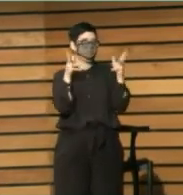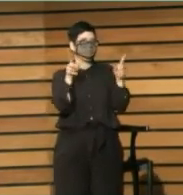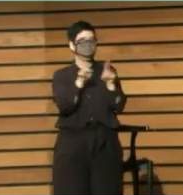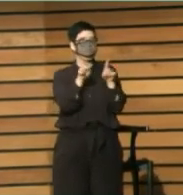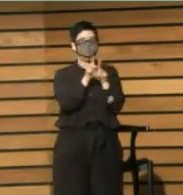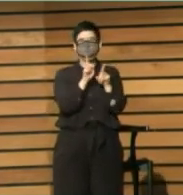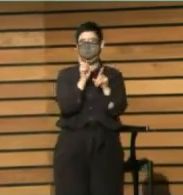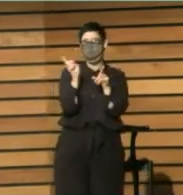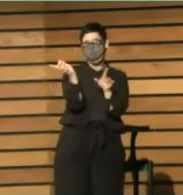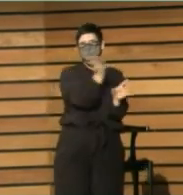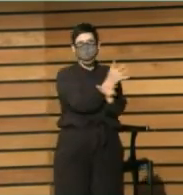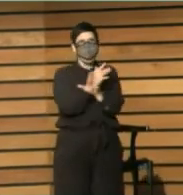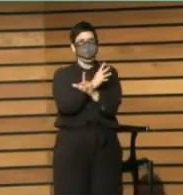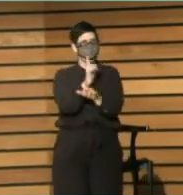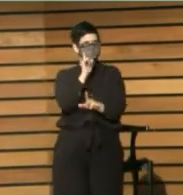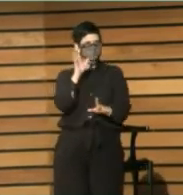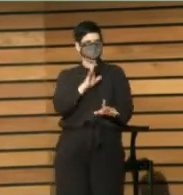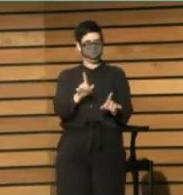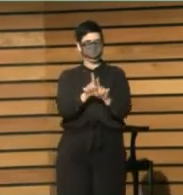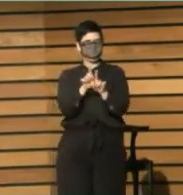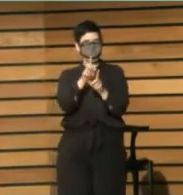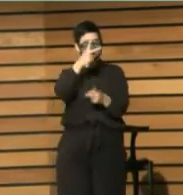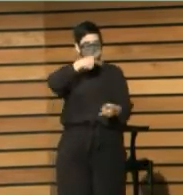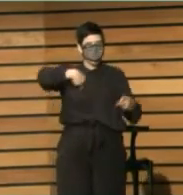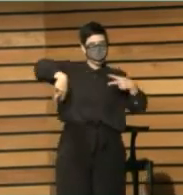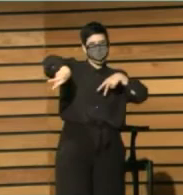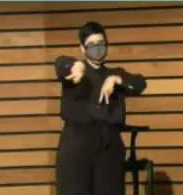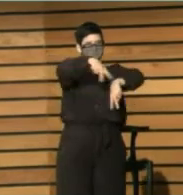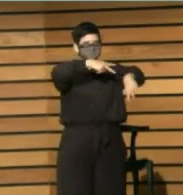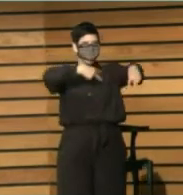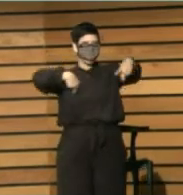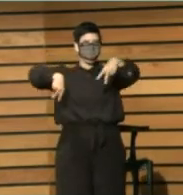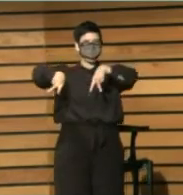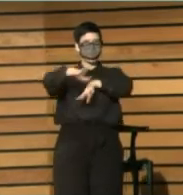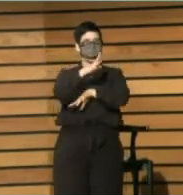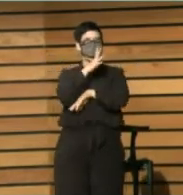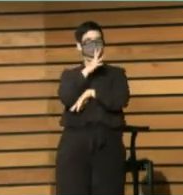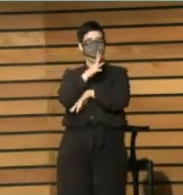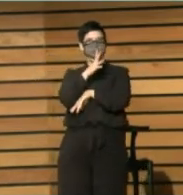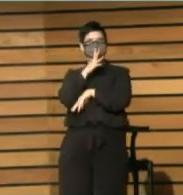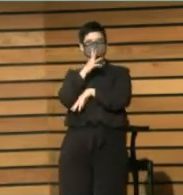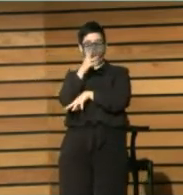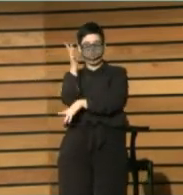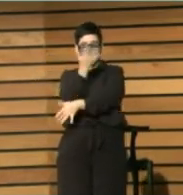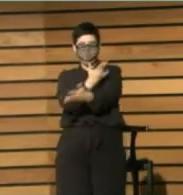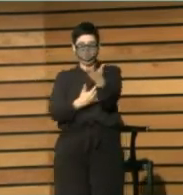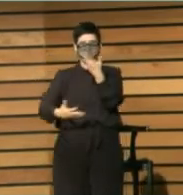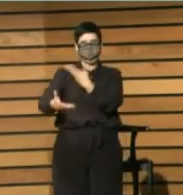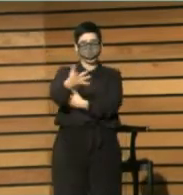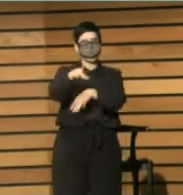parecía un baile, ¿no? Un baile de agua y de tierra, ¿no?